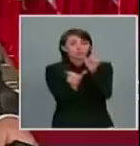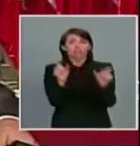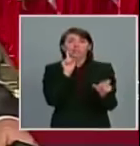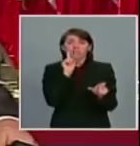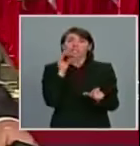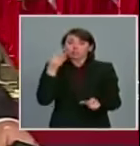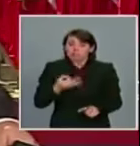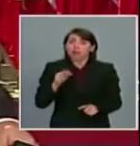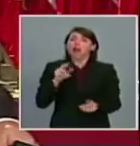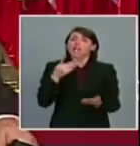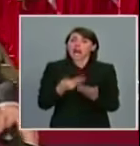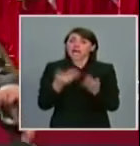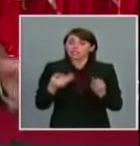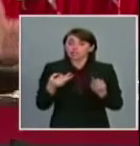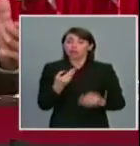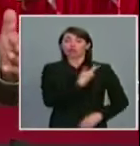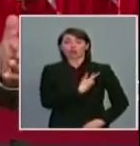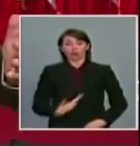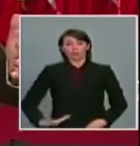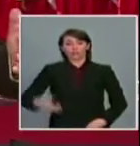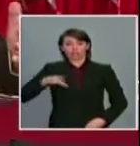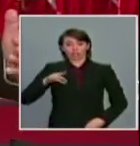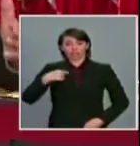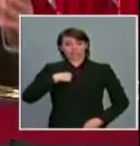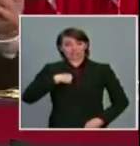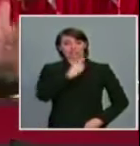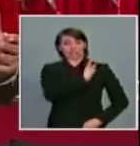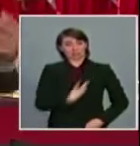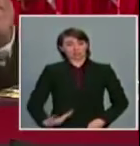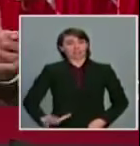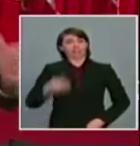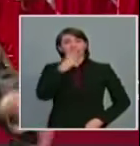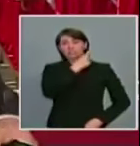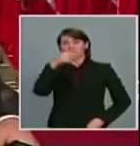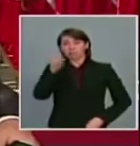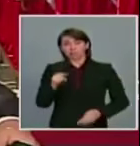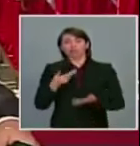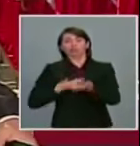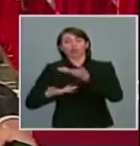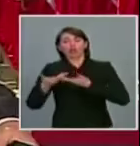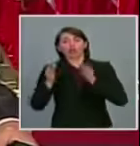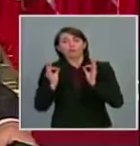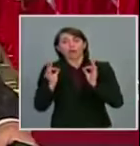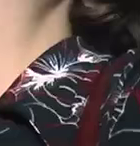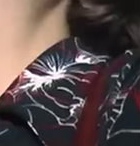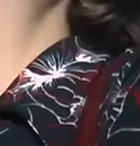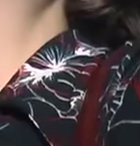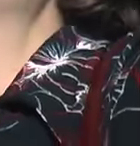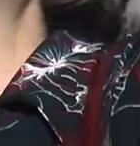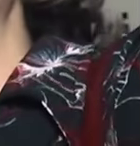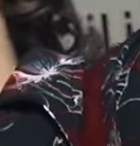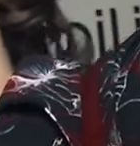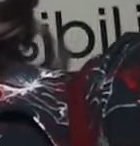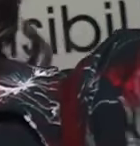vulnerables. El gobierno de Chile y este presidente comparten 100% ese objetivo.